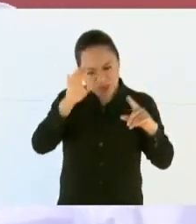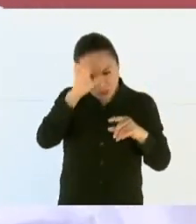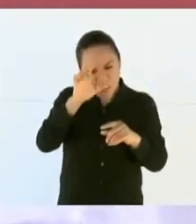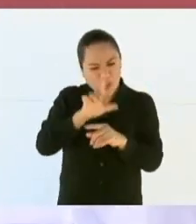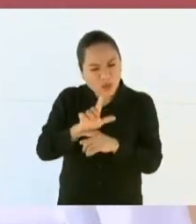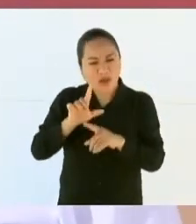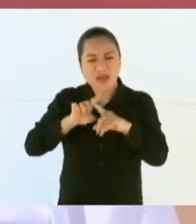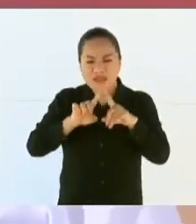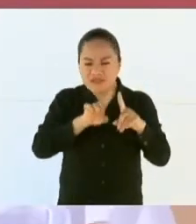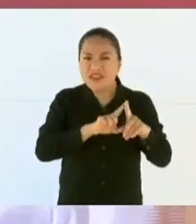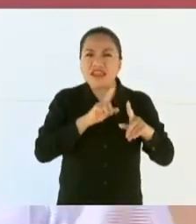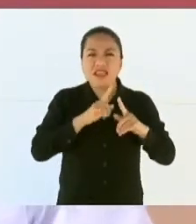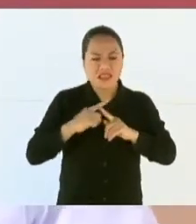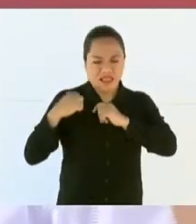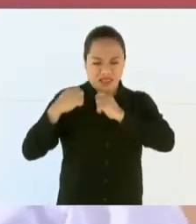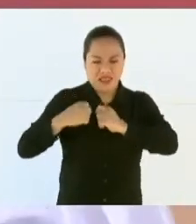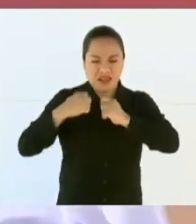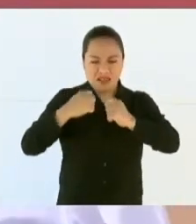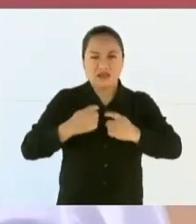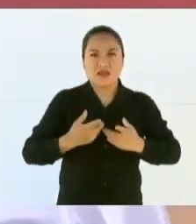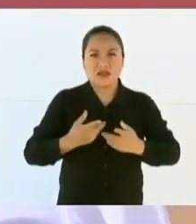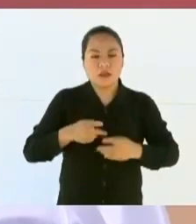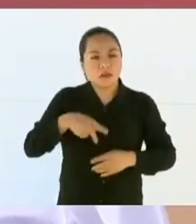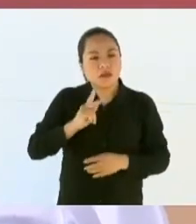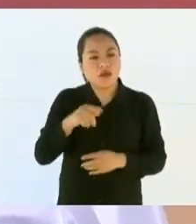es que solo en Oaxaca